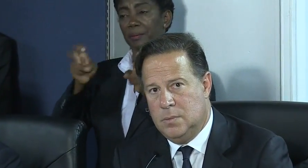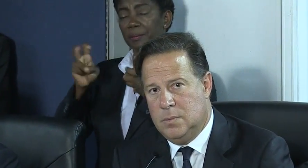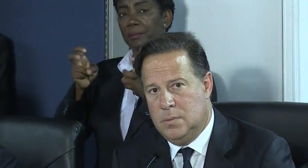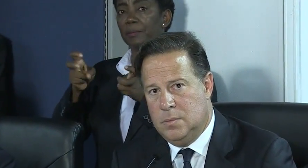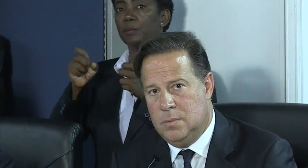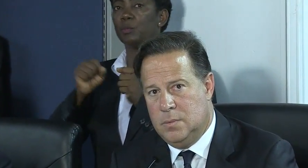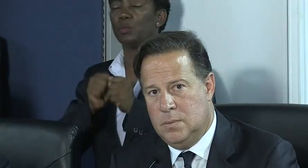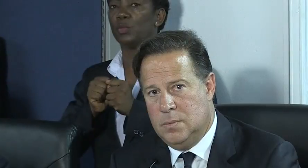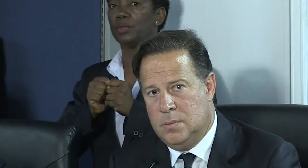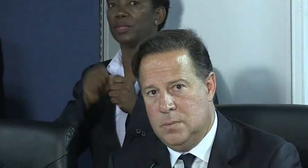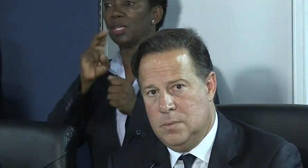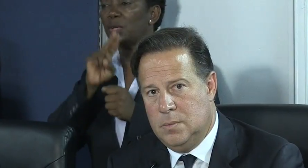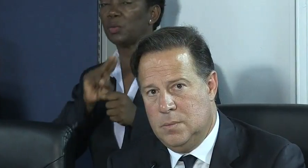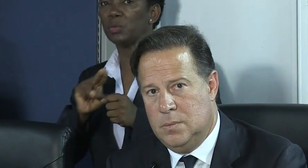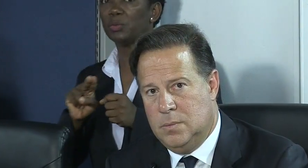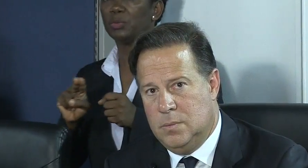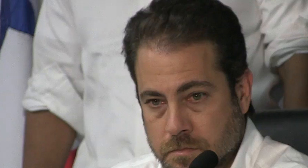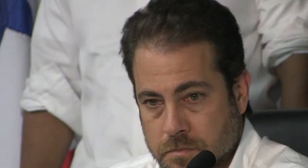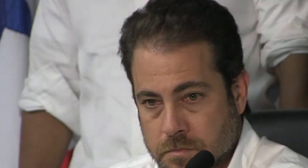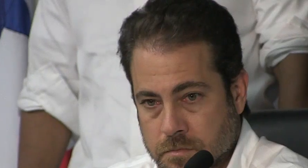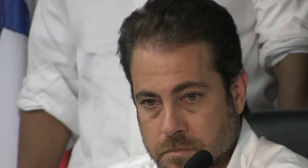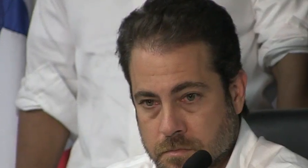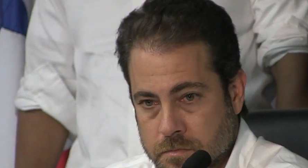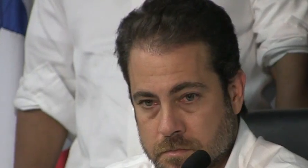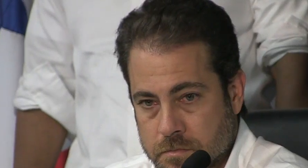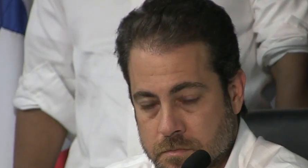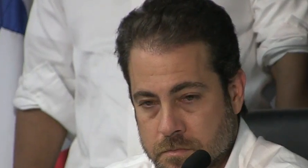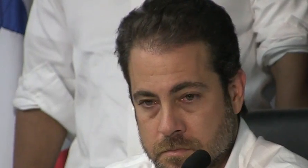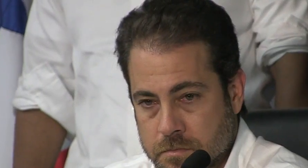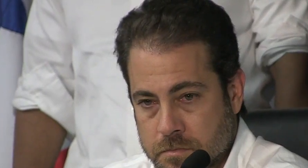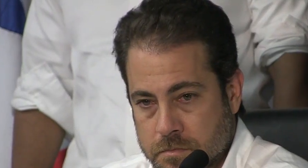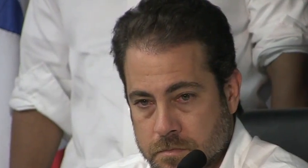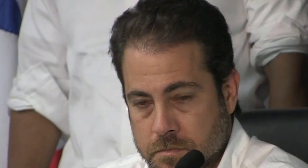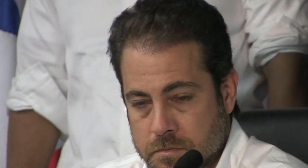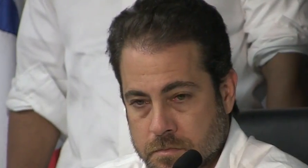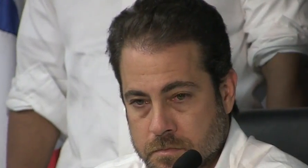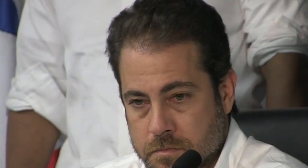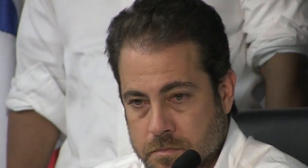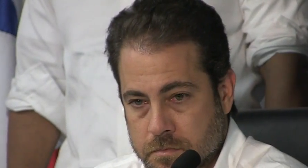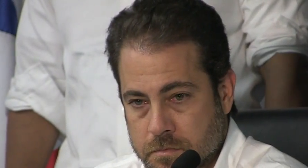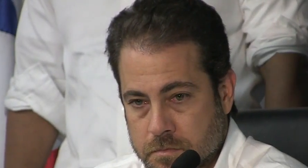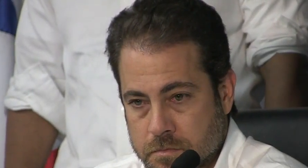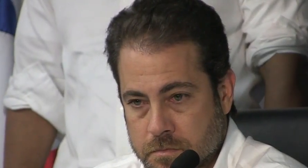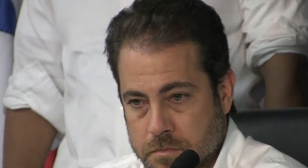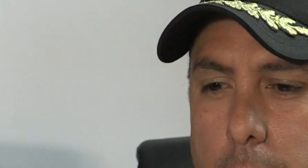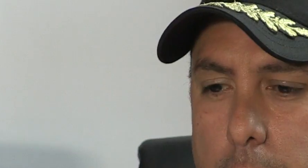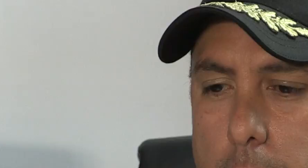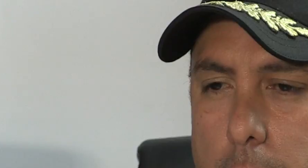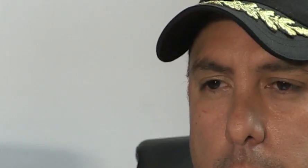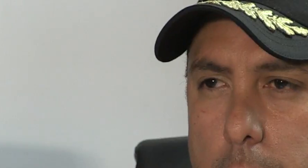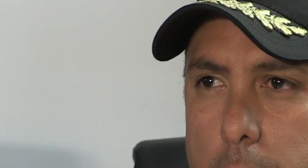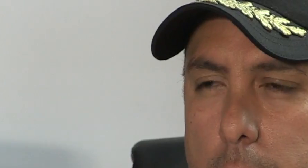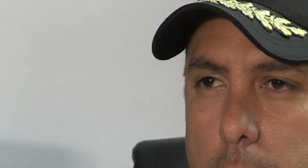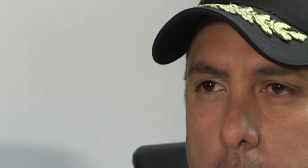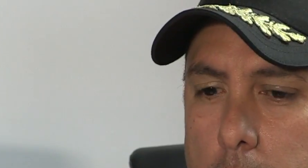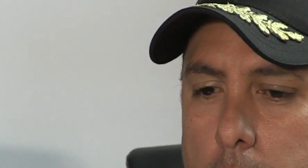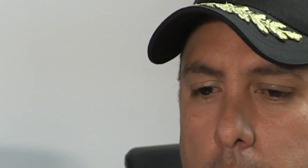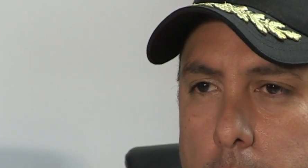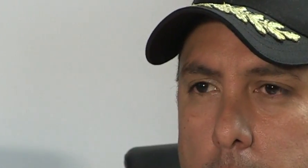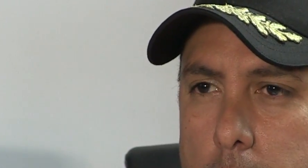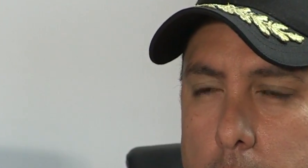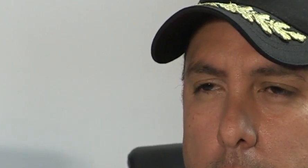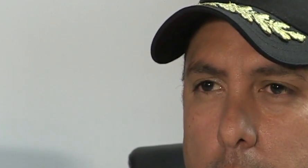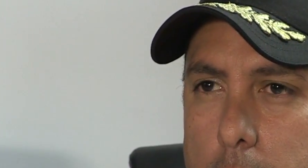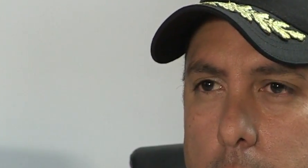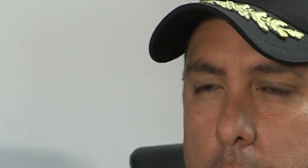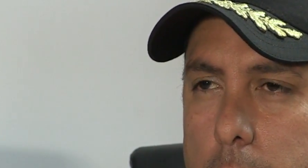está cerca del área de Costa Rica, pero no representa ni un riesgo en este momento para el país, por lo cual solamente la alerta verde es monitoreo.